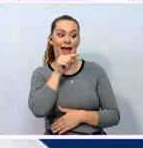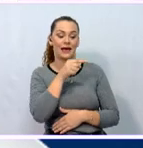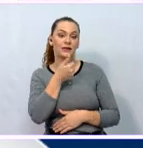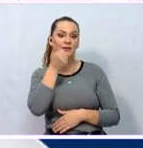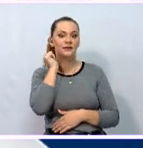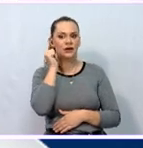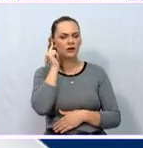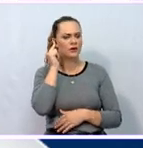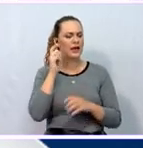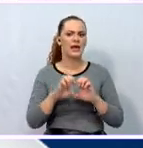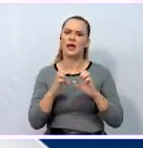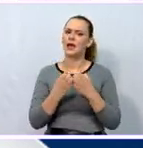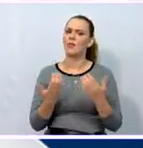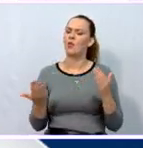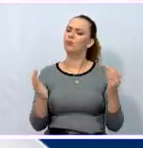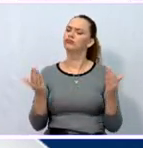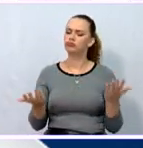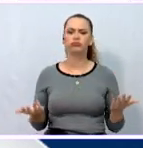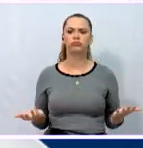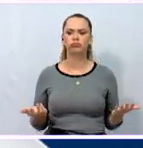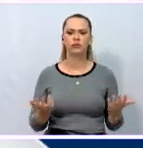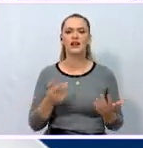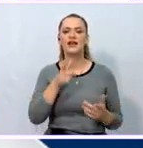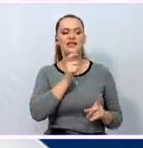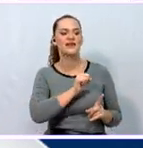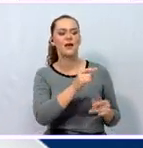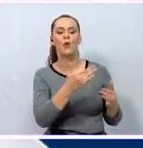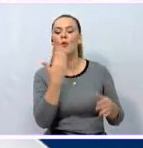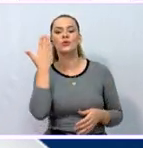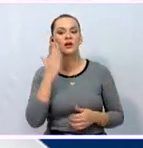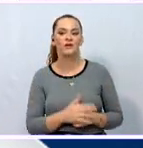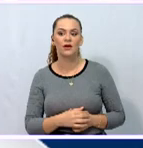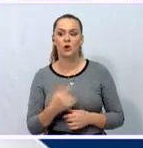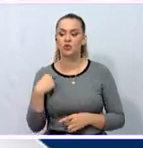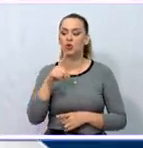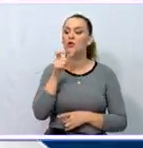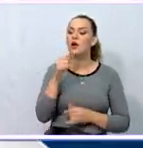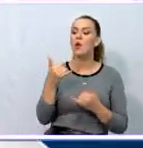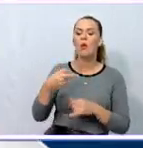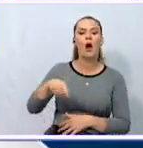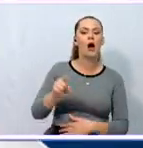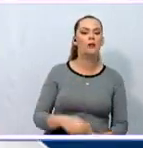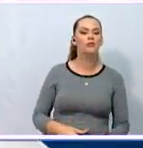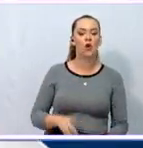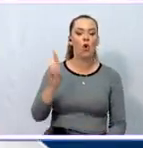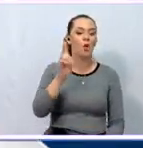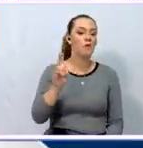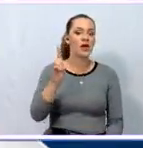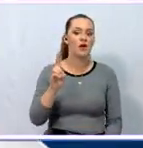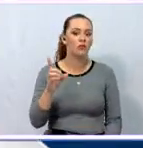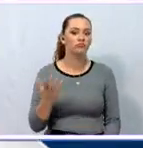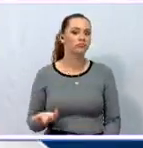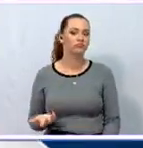es un equipo que no sabes quiénes van a jugar o sea yo les pregunto a ustedes quiénes van a jugar el domingo